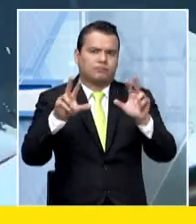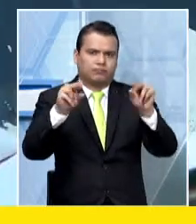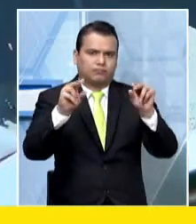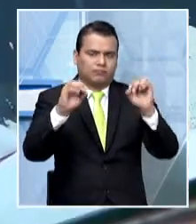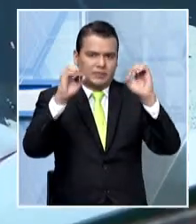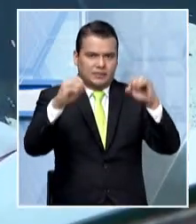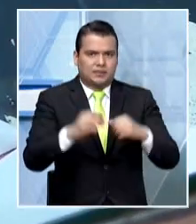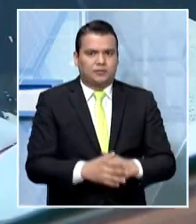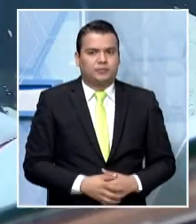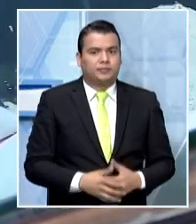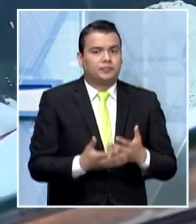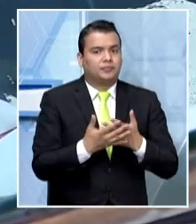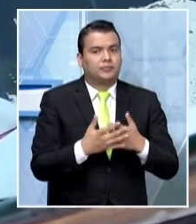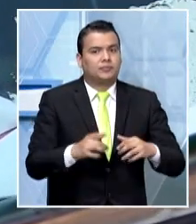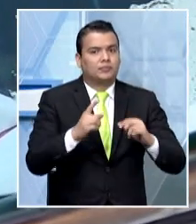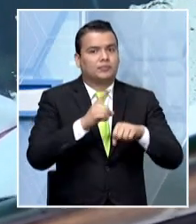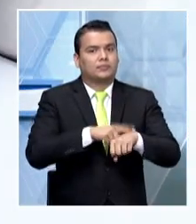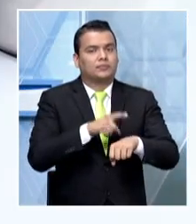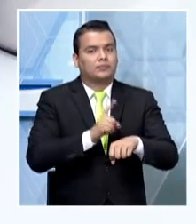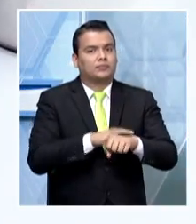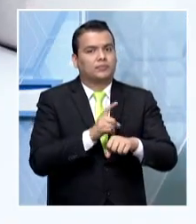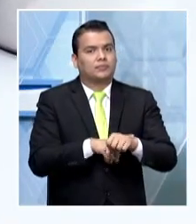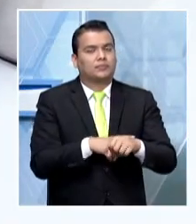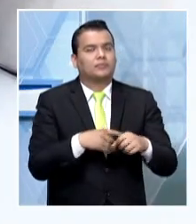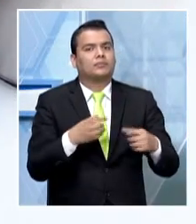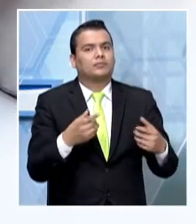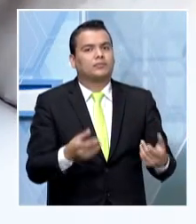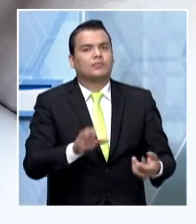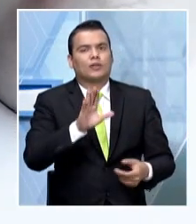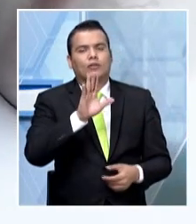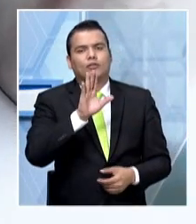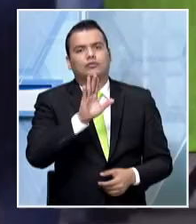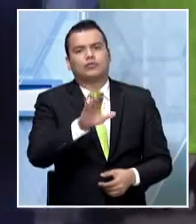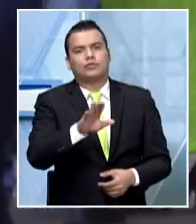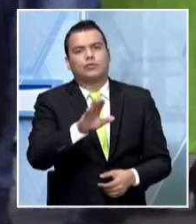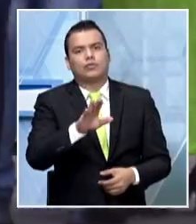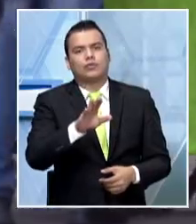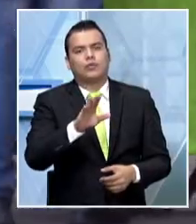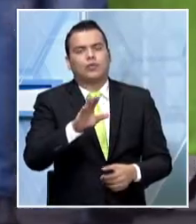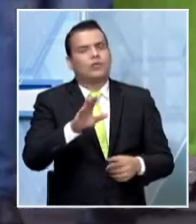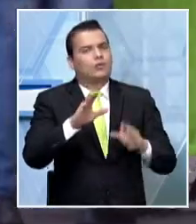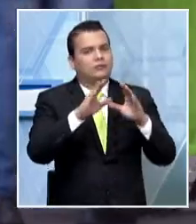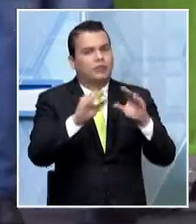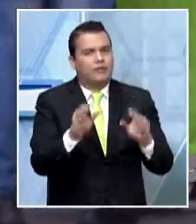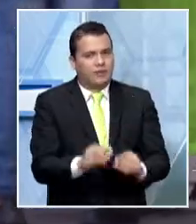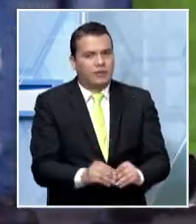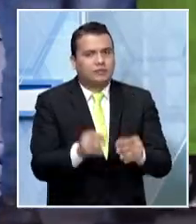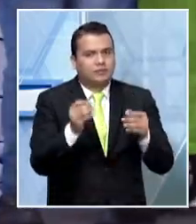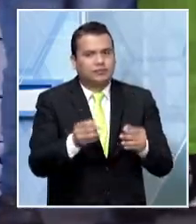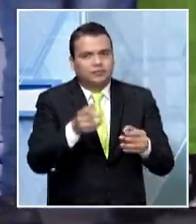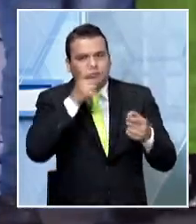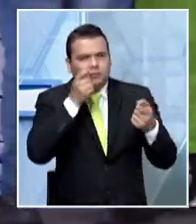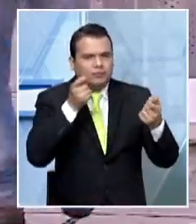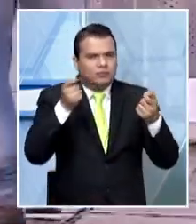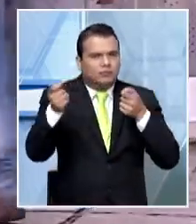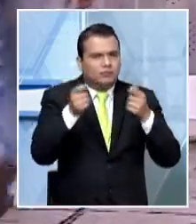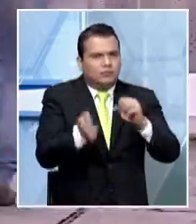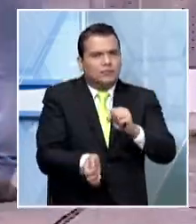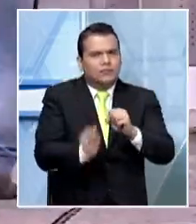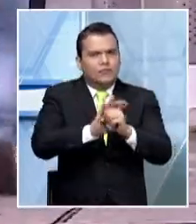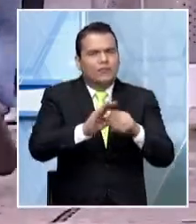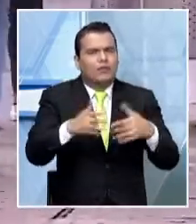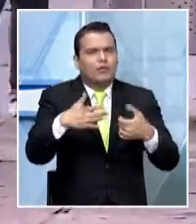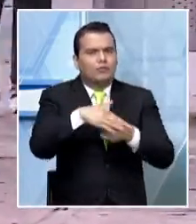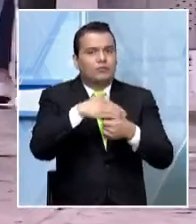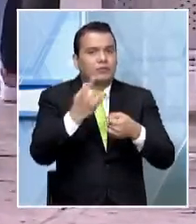festividad durante estos días las autoridades departamentales continuarán monitoreando el avance del cobi 19 en el valle del cauca y